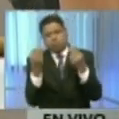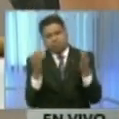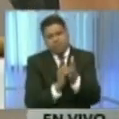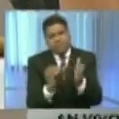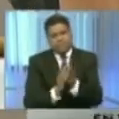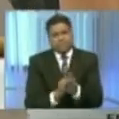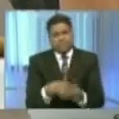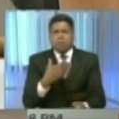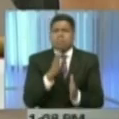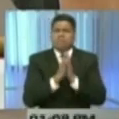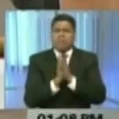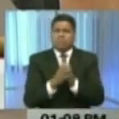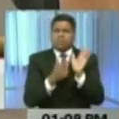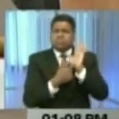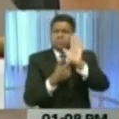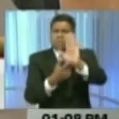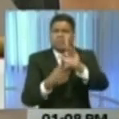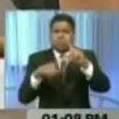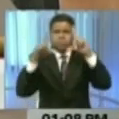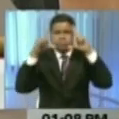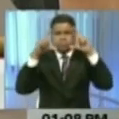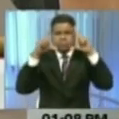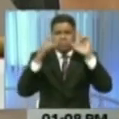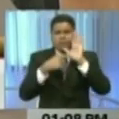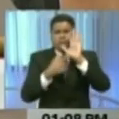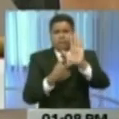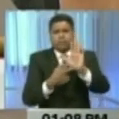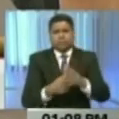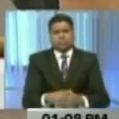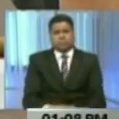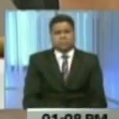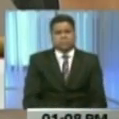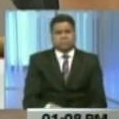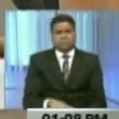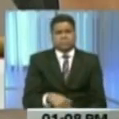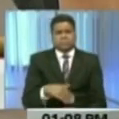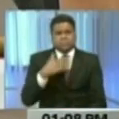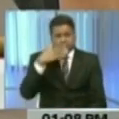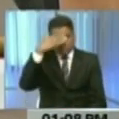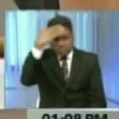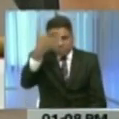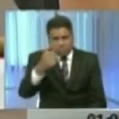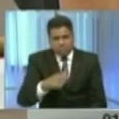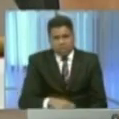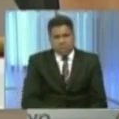que me pongan allí lo que es el caso de Irak en el año 2003.